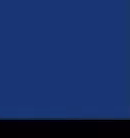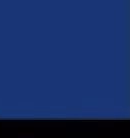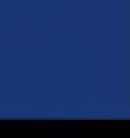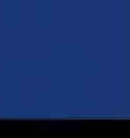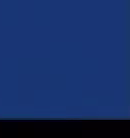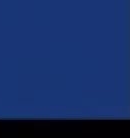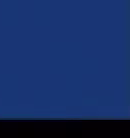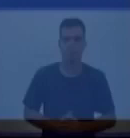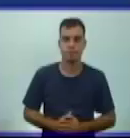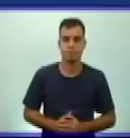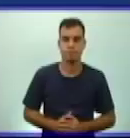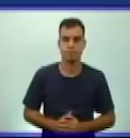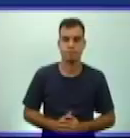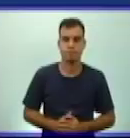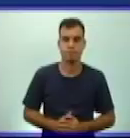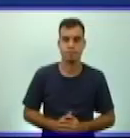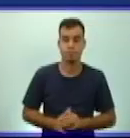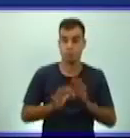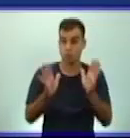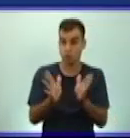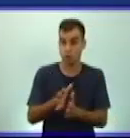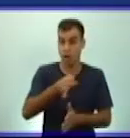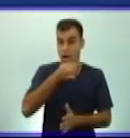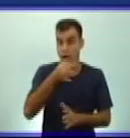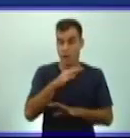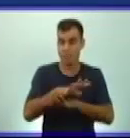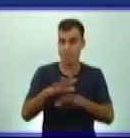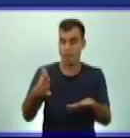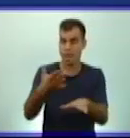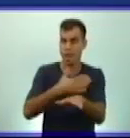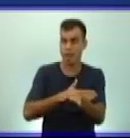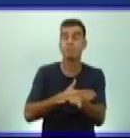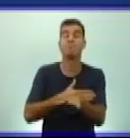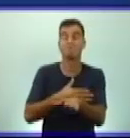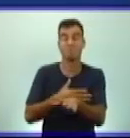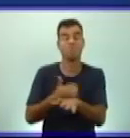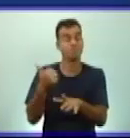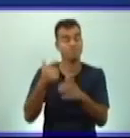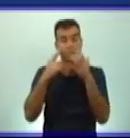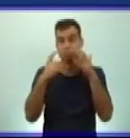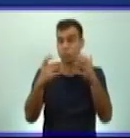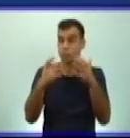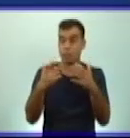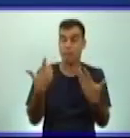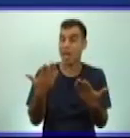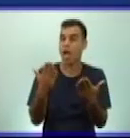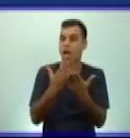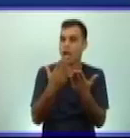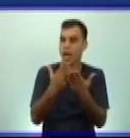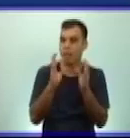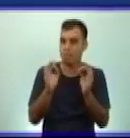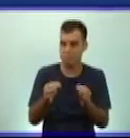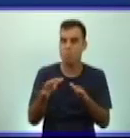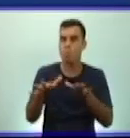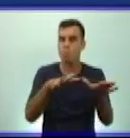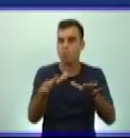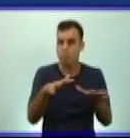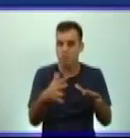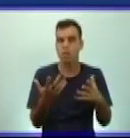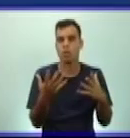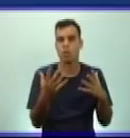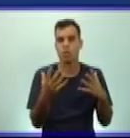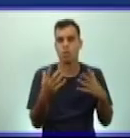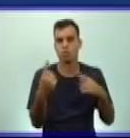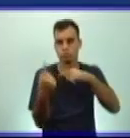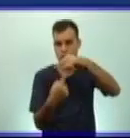Bueno, todo lo expuesto anteriormente es de gran importancia para el estudio, por supuesto, del movimiento de los cuerpos que rotan.